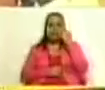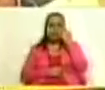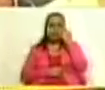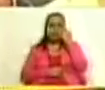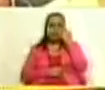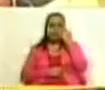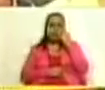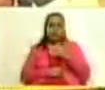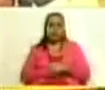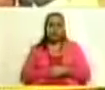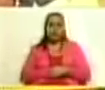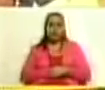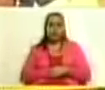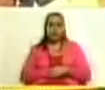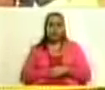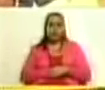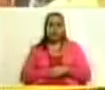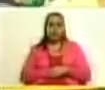Es un solo